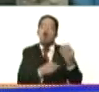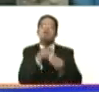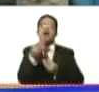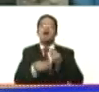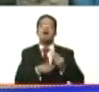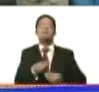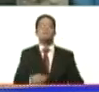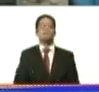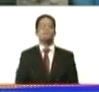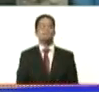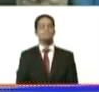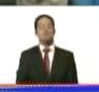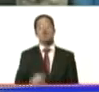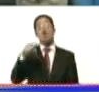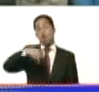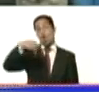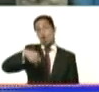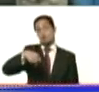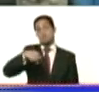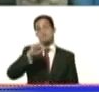circunstancias son diferentes.